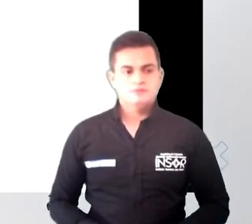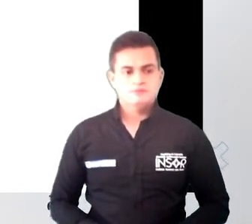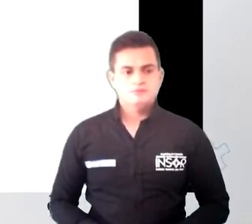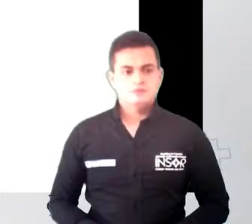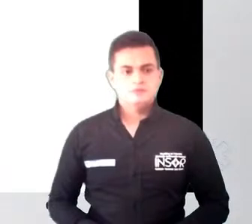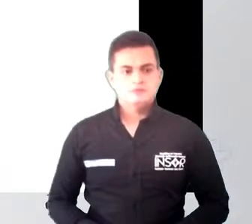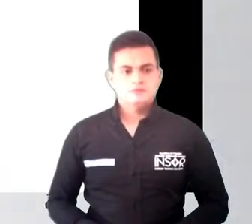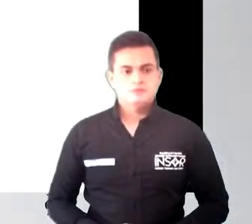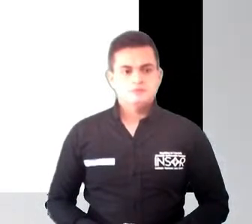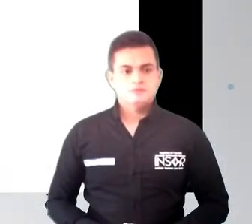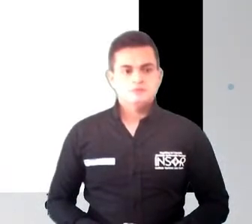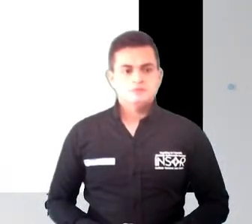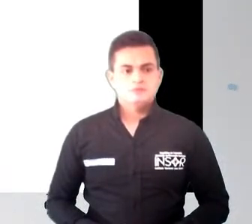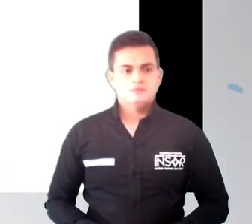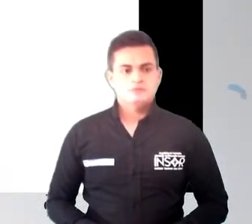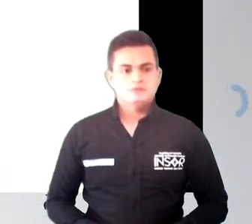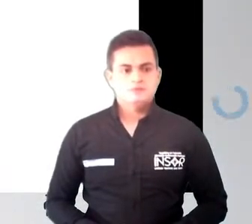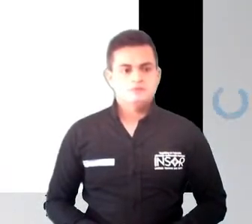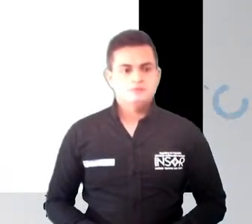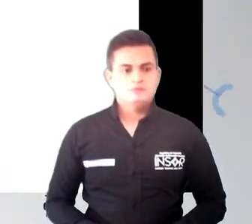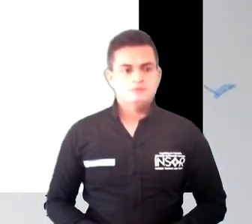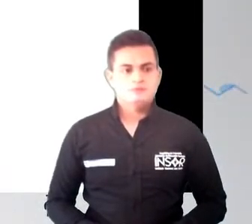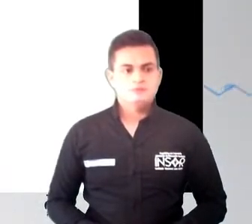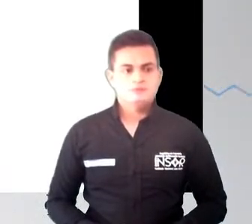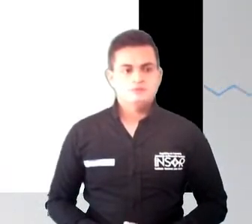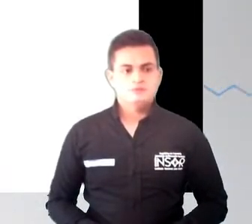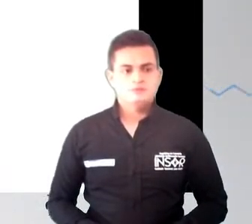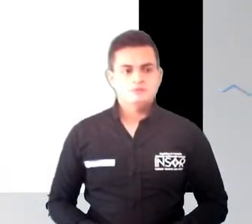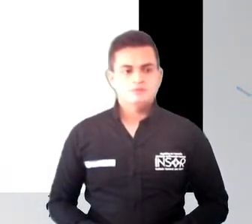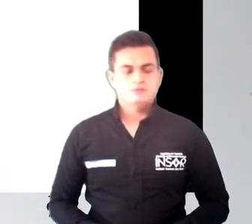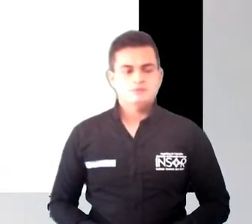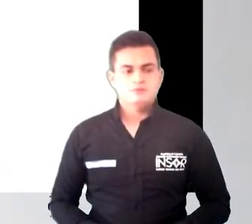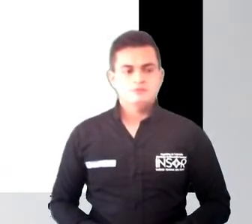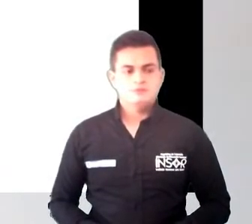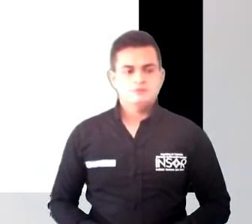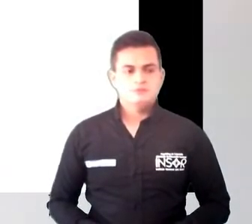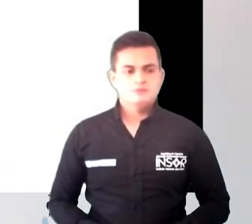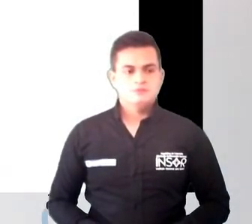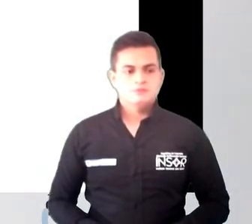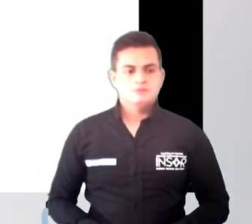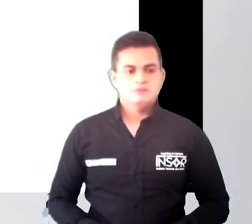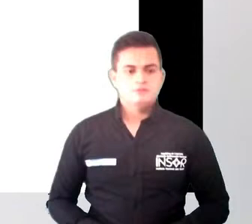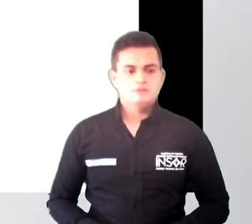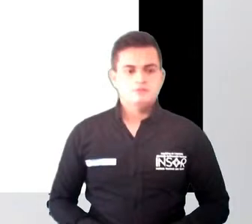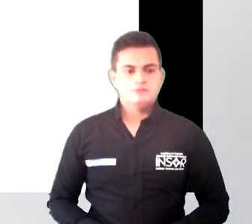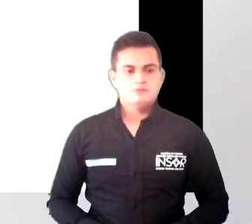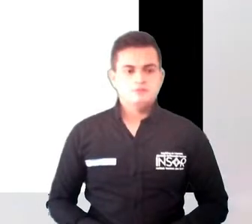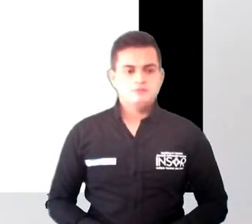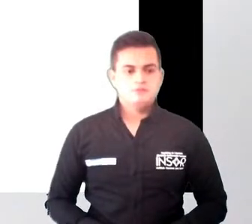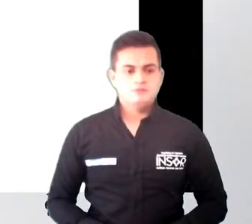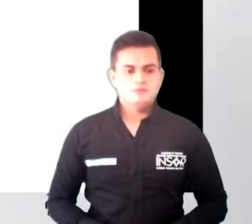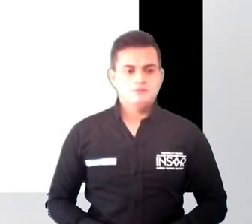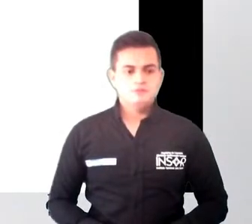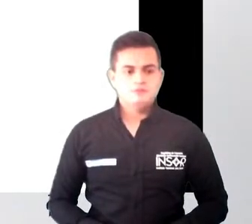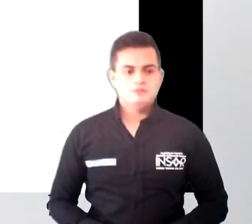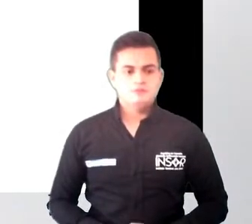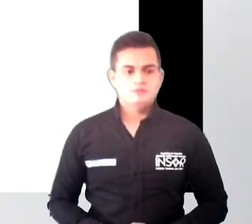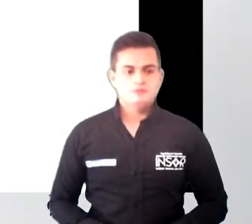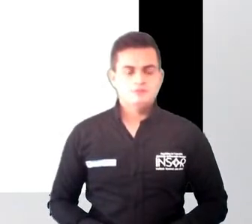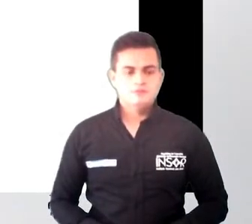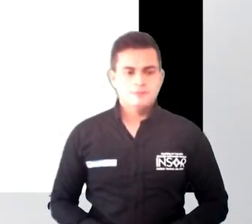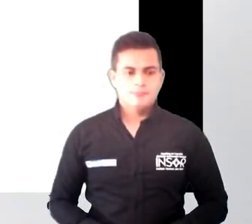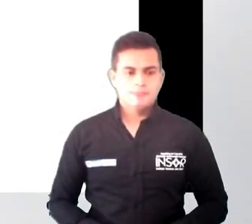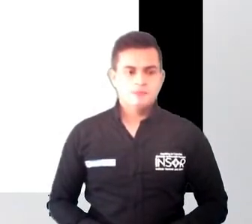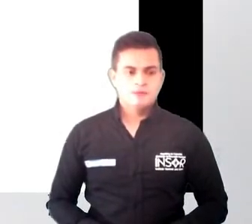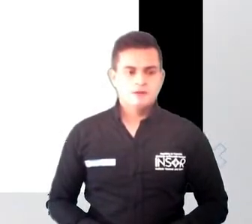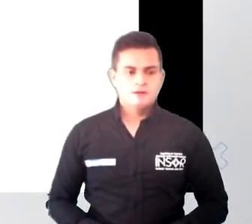diferentes universidades en el momento, que son privadas, públicas. Esto es increíble. Estoy muy emocionado sobre el día de hoy